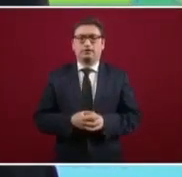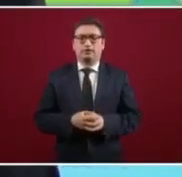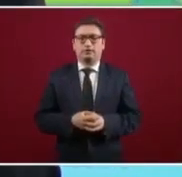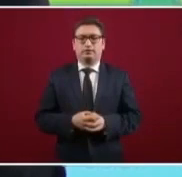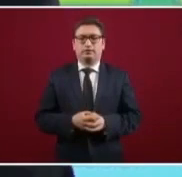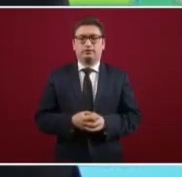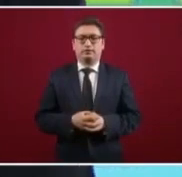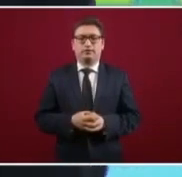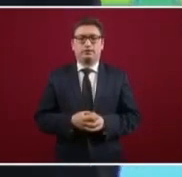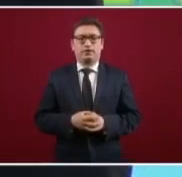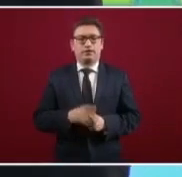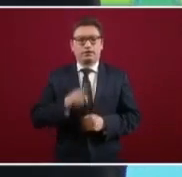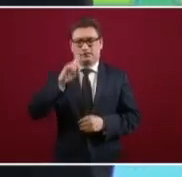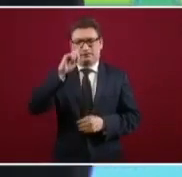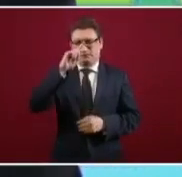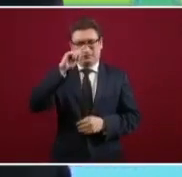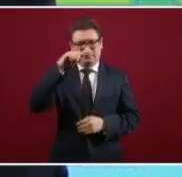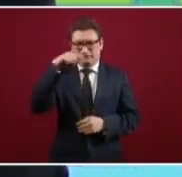es fácil